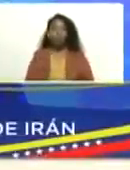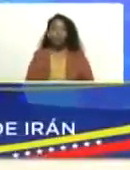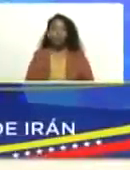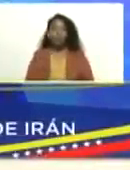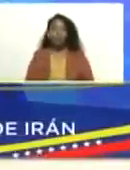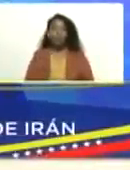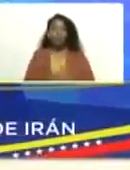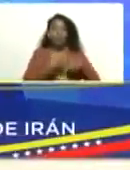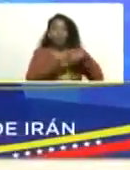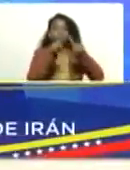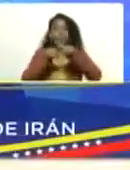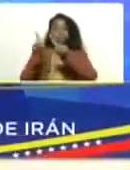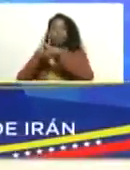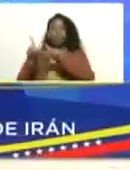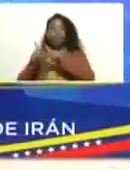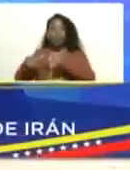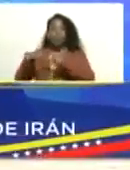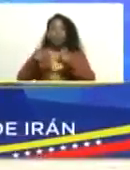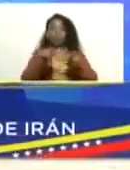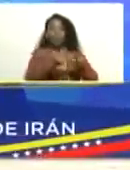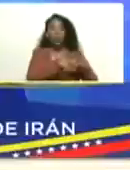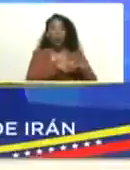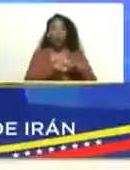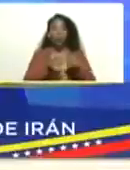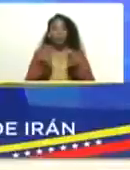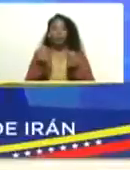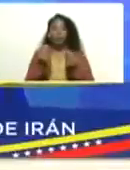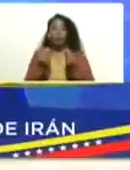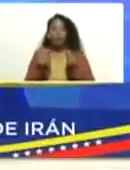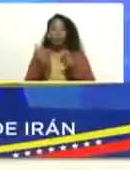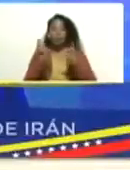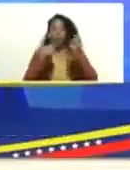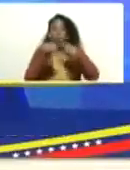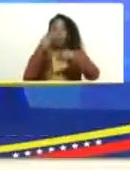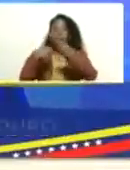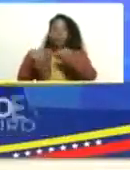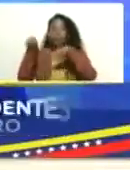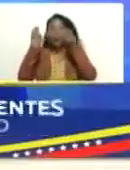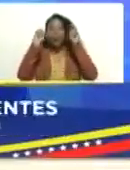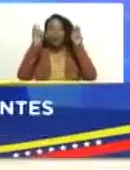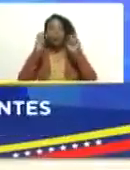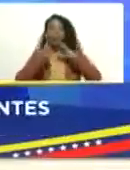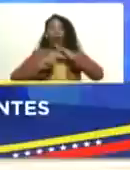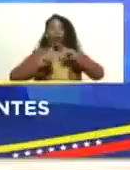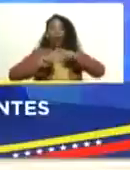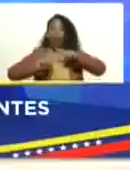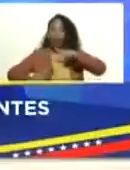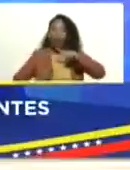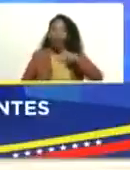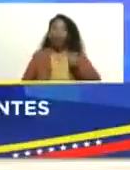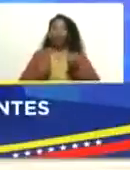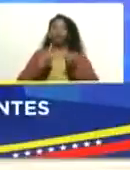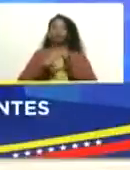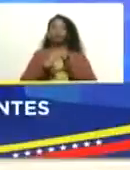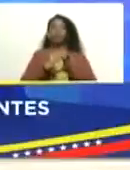En diferentes campos, en campos económicos, comerciales, campos energéticos,